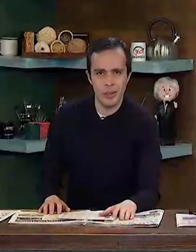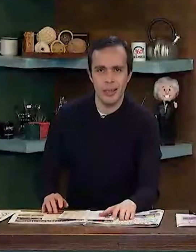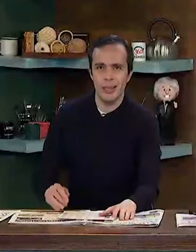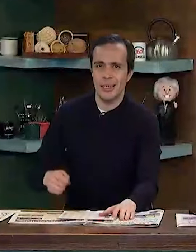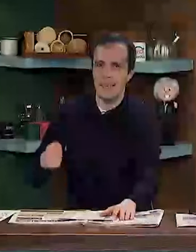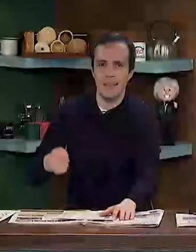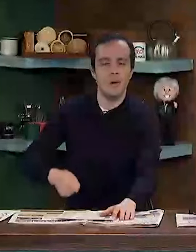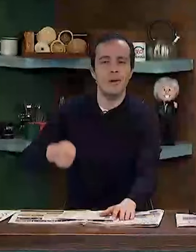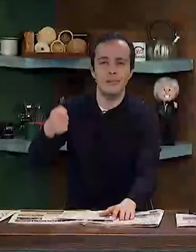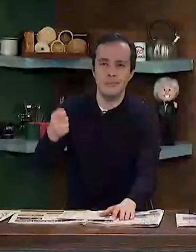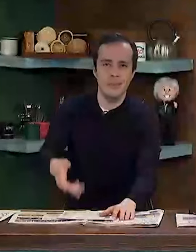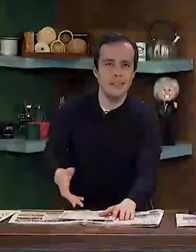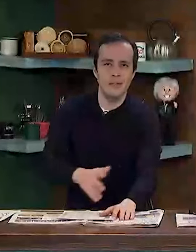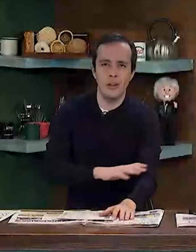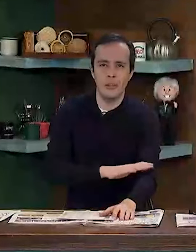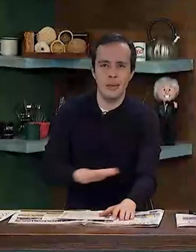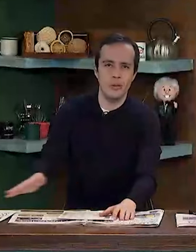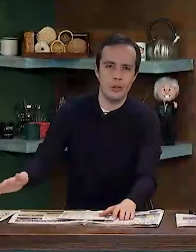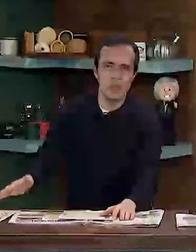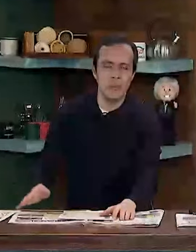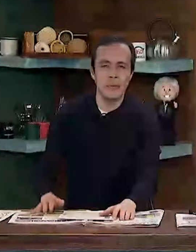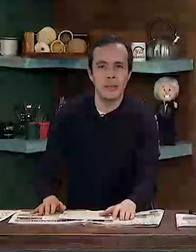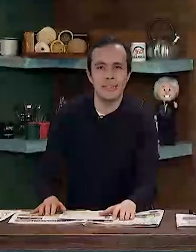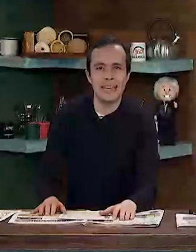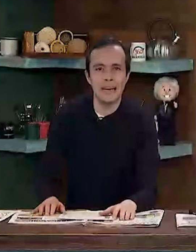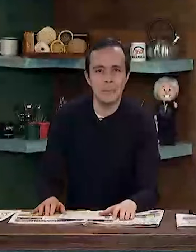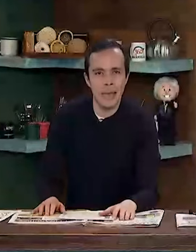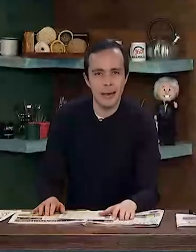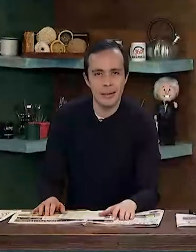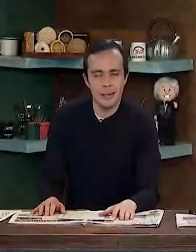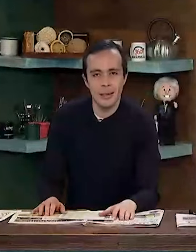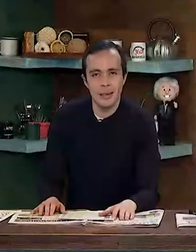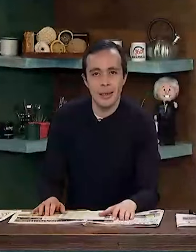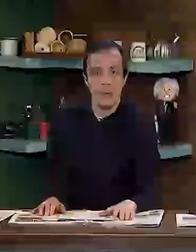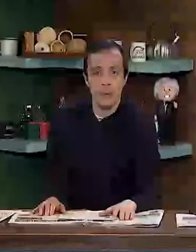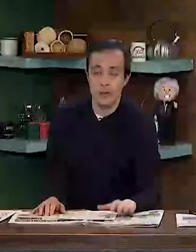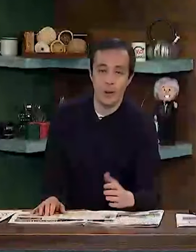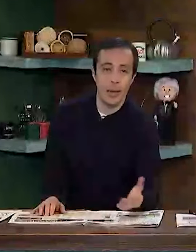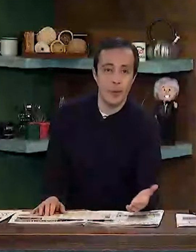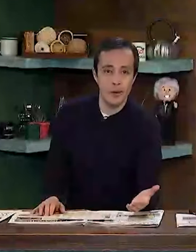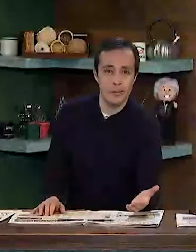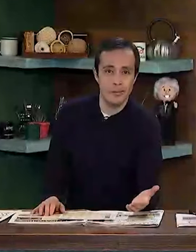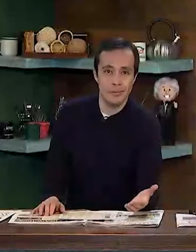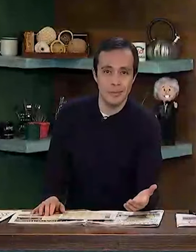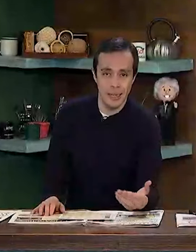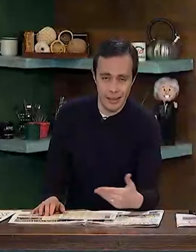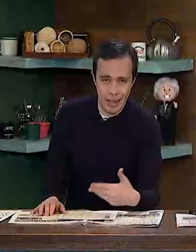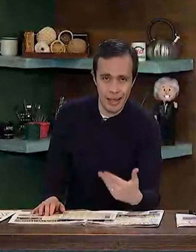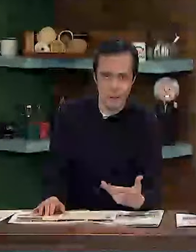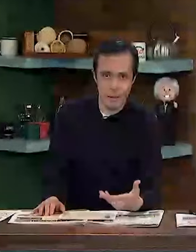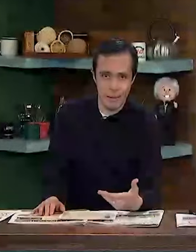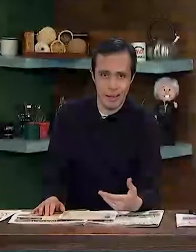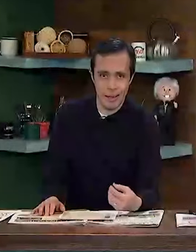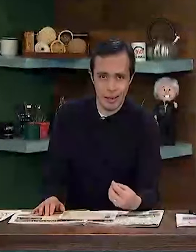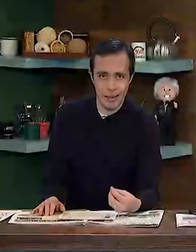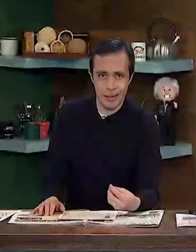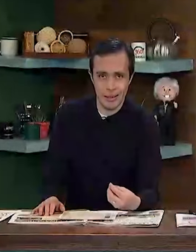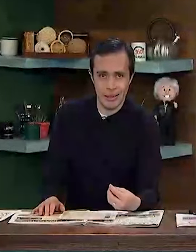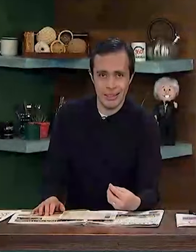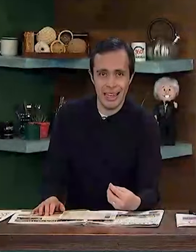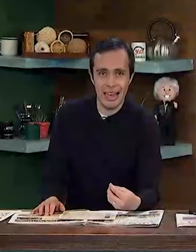Gómez Mont y le dijo este informe no sirve lo tienes que cambiar y pues no lo cambió y de ahí